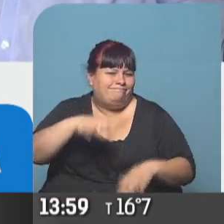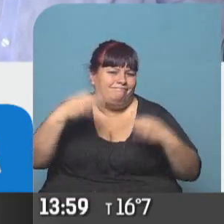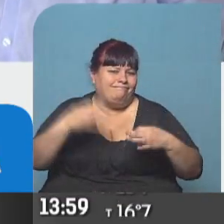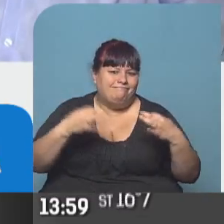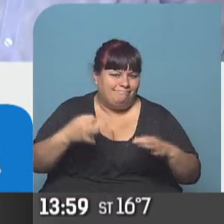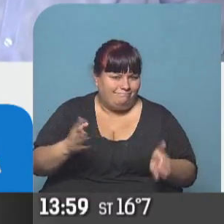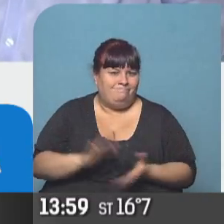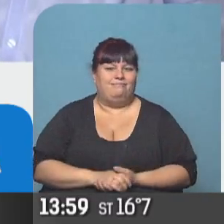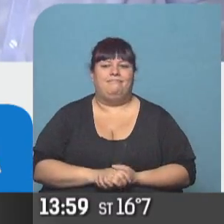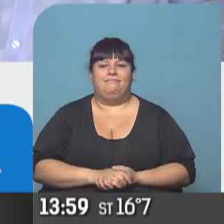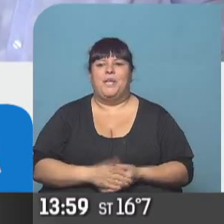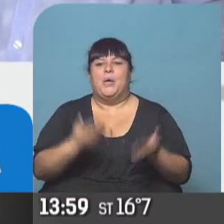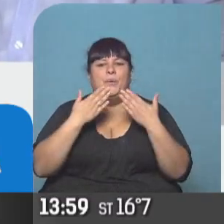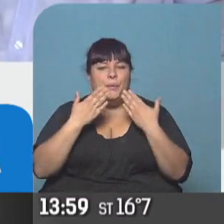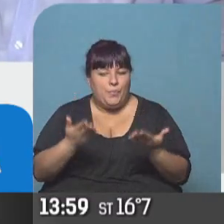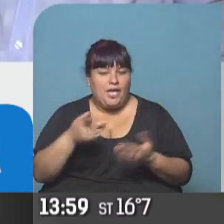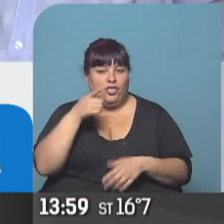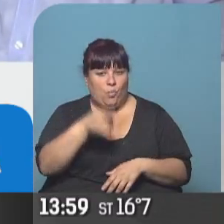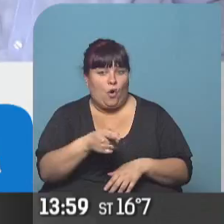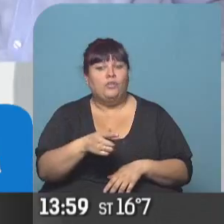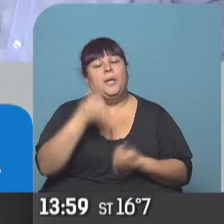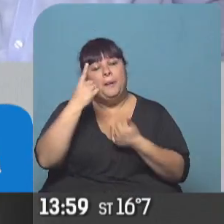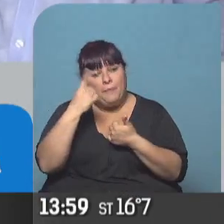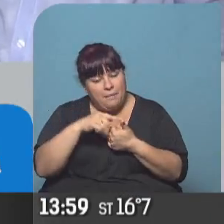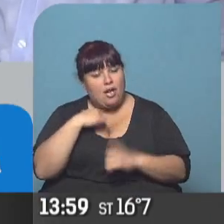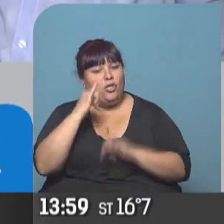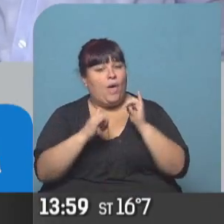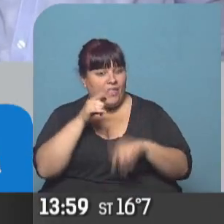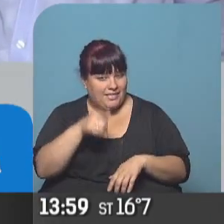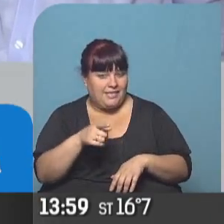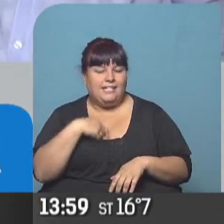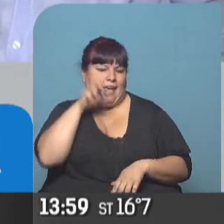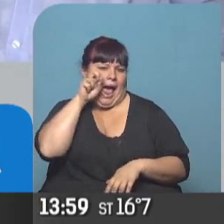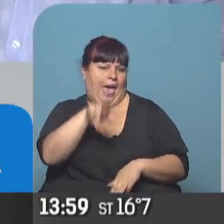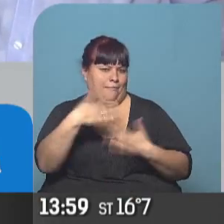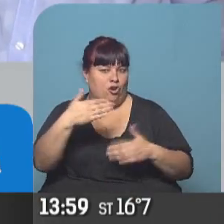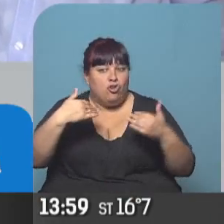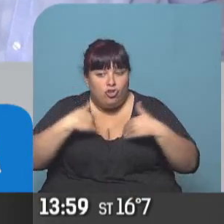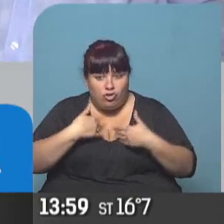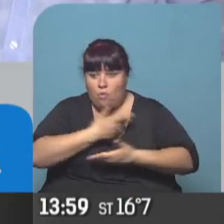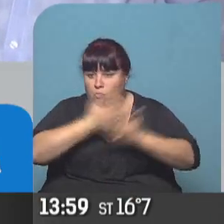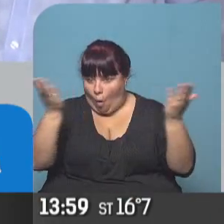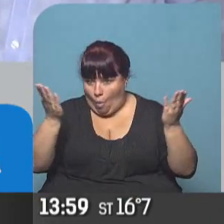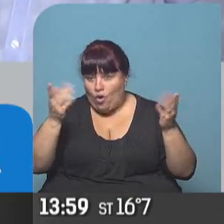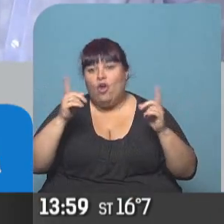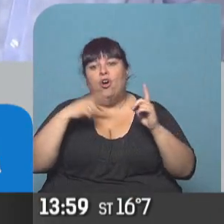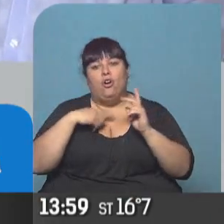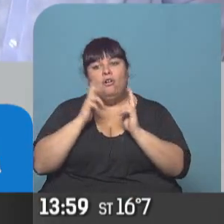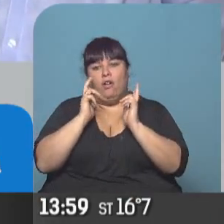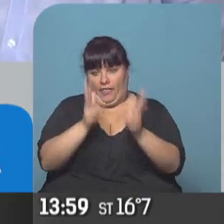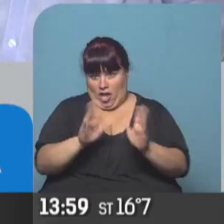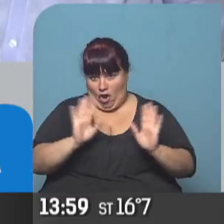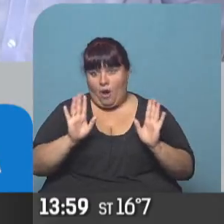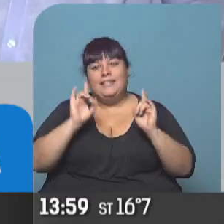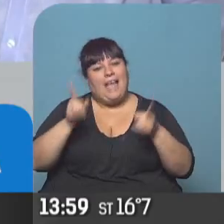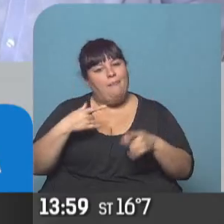a mí un beso grande para vos primero que nada decirte que te admiro yo públicamente te lo te